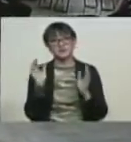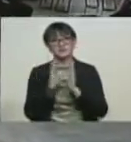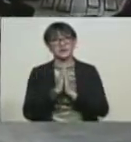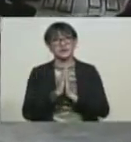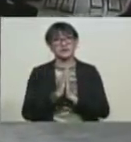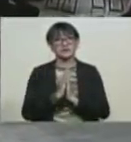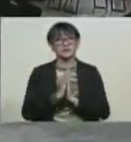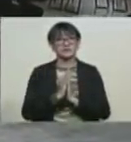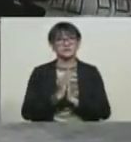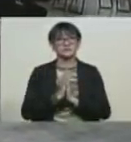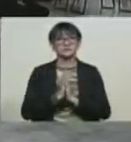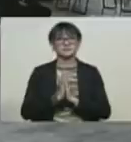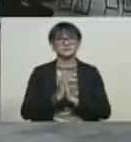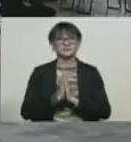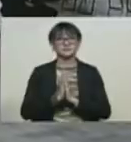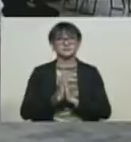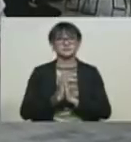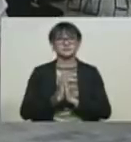Santa,